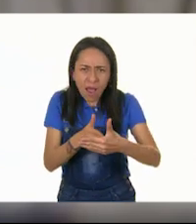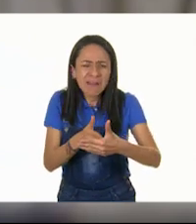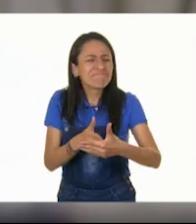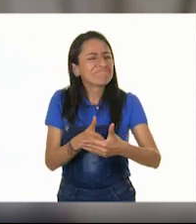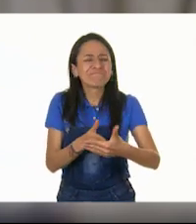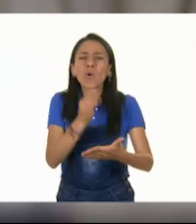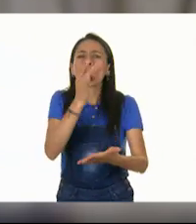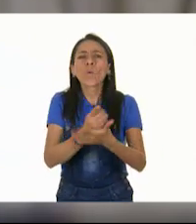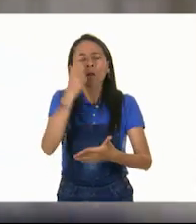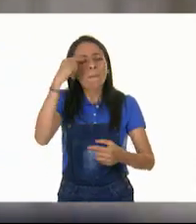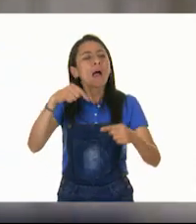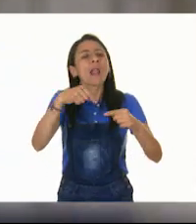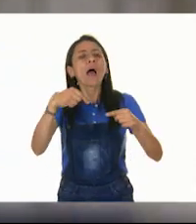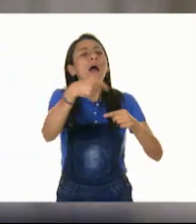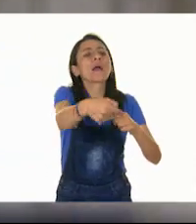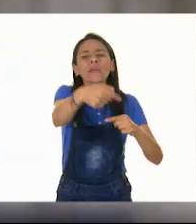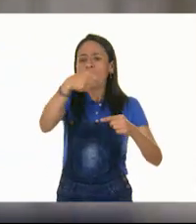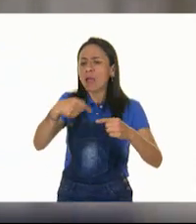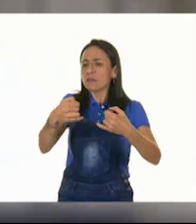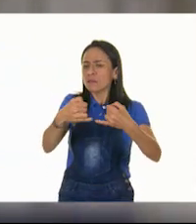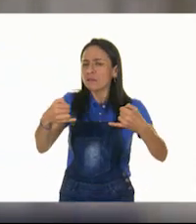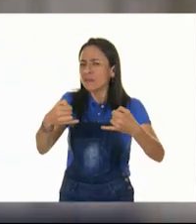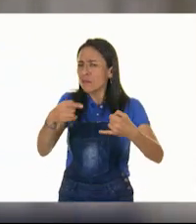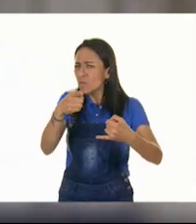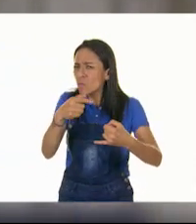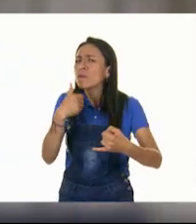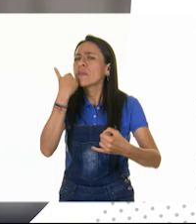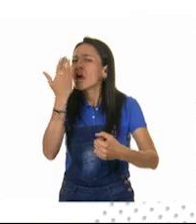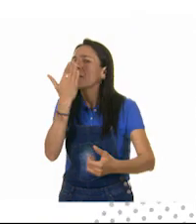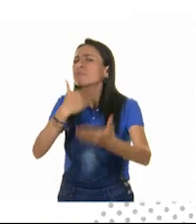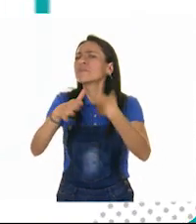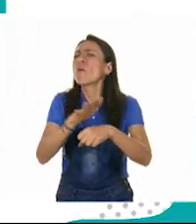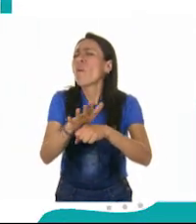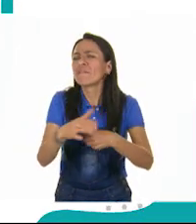marcar la distancia hasta donde tú quieres